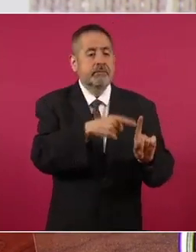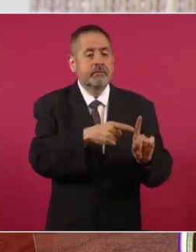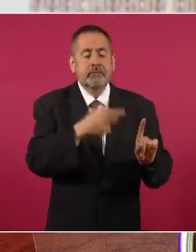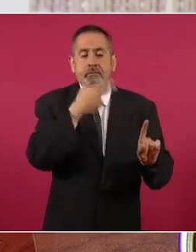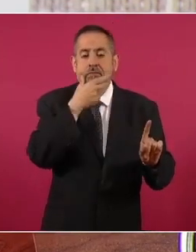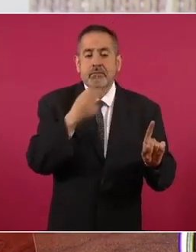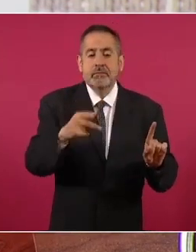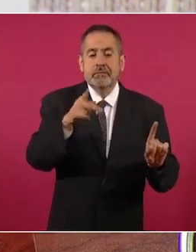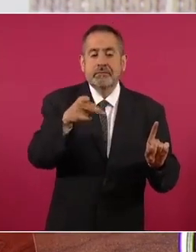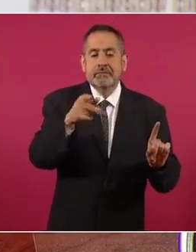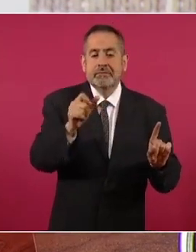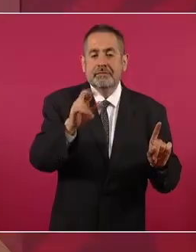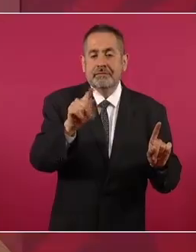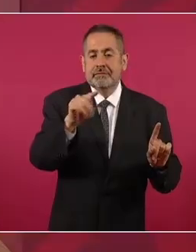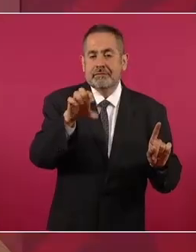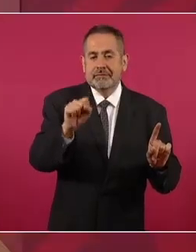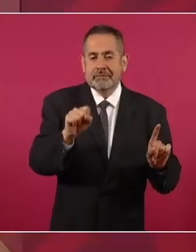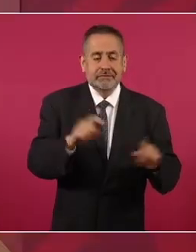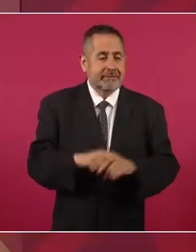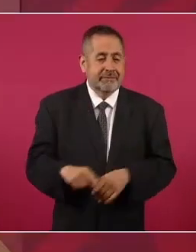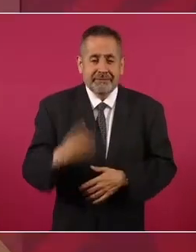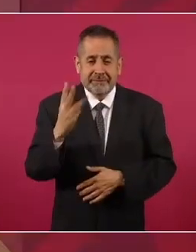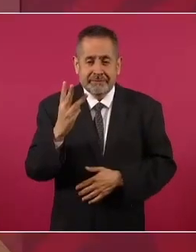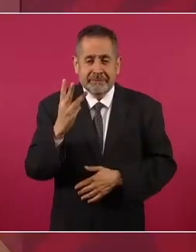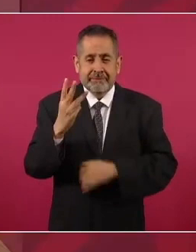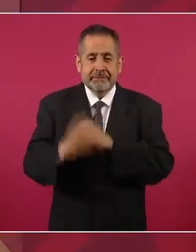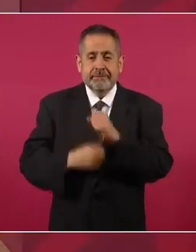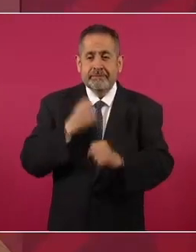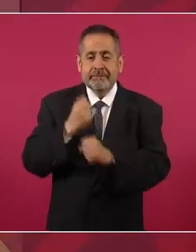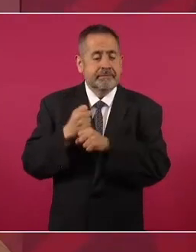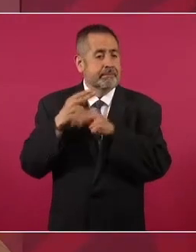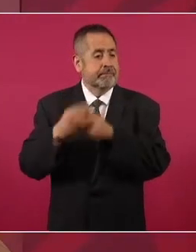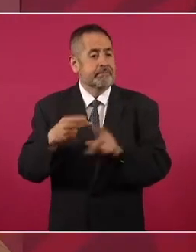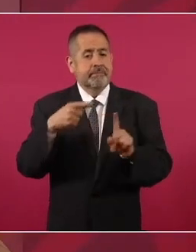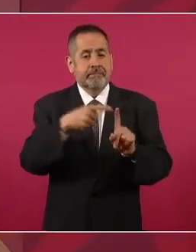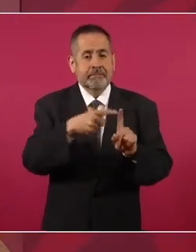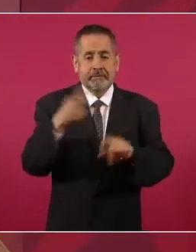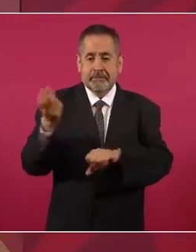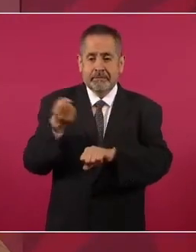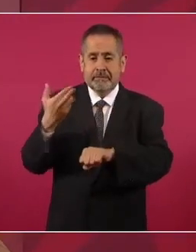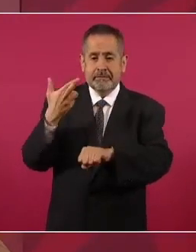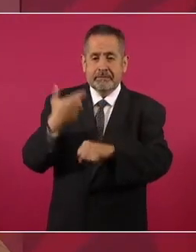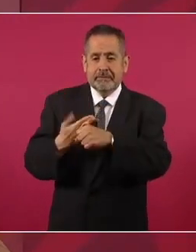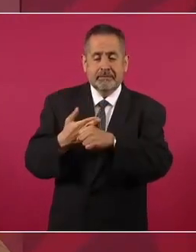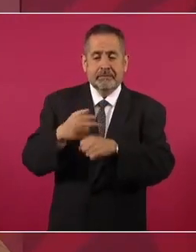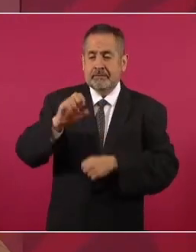Cárcens fue 3 años secretario de Hacienda.